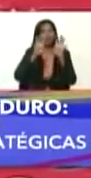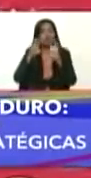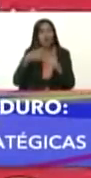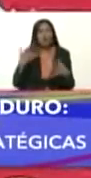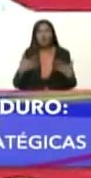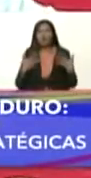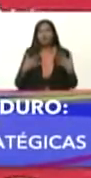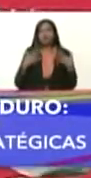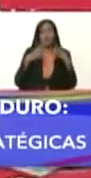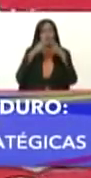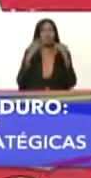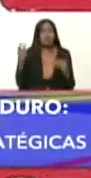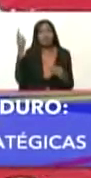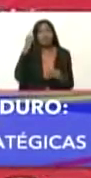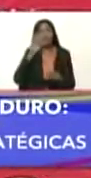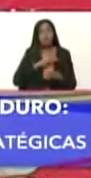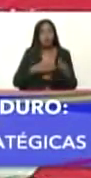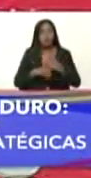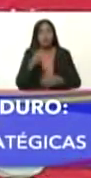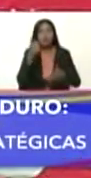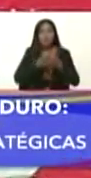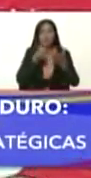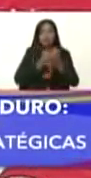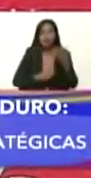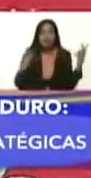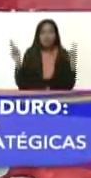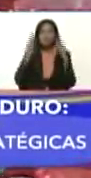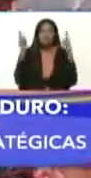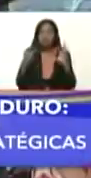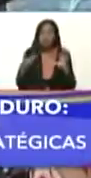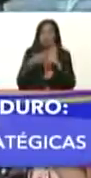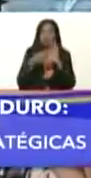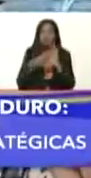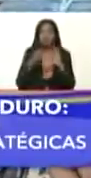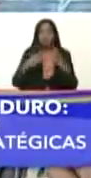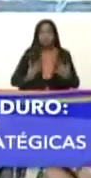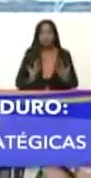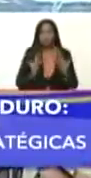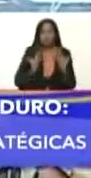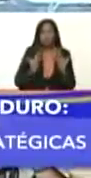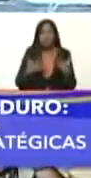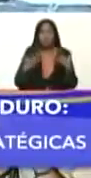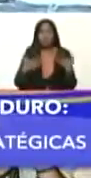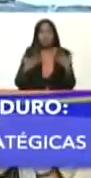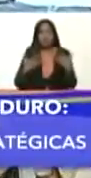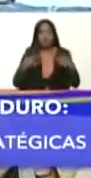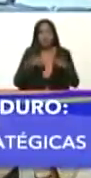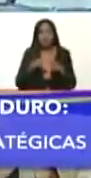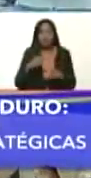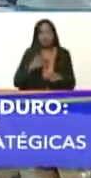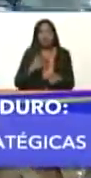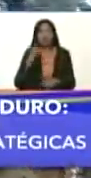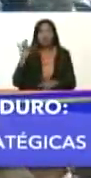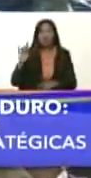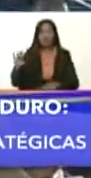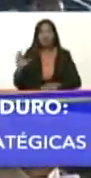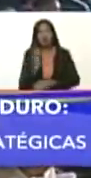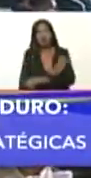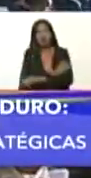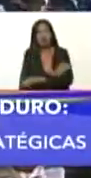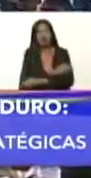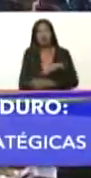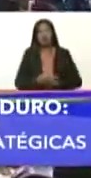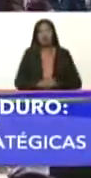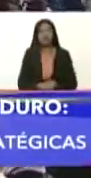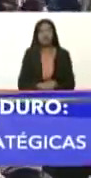todo el día. Porque estamos en batalla y estamos en victoria. Claro. Ando motivado. Es. Estamos en júbilo y eso es lo que le duele a la derecha.